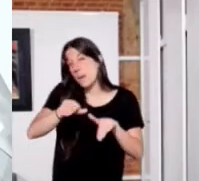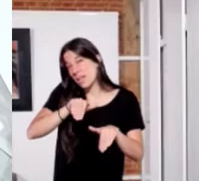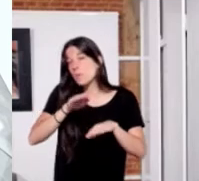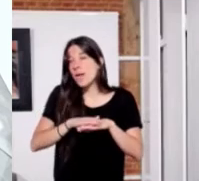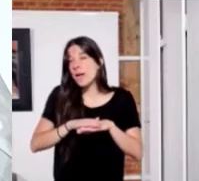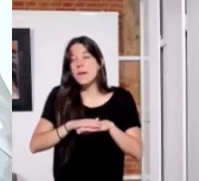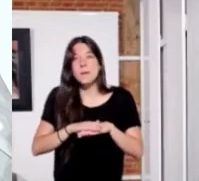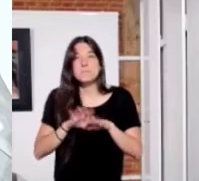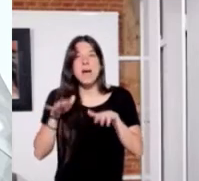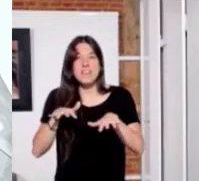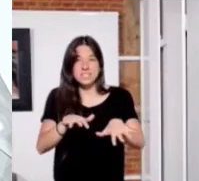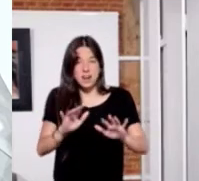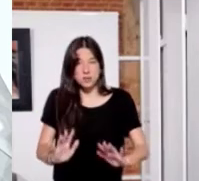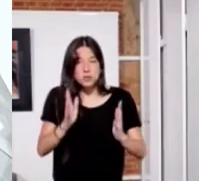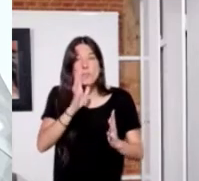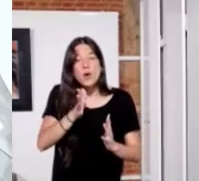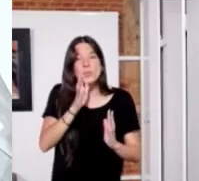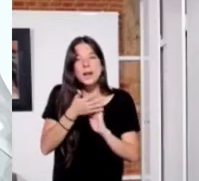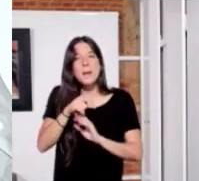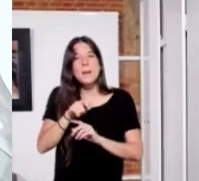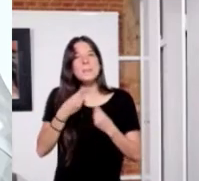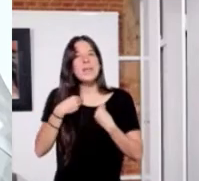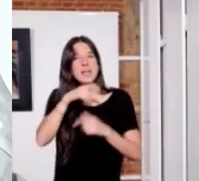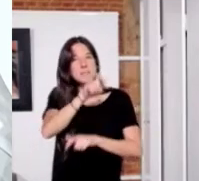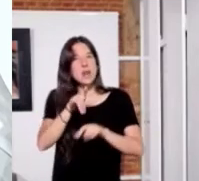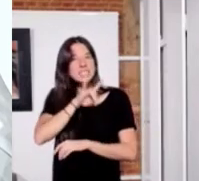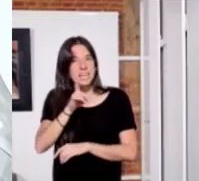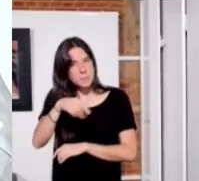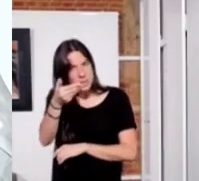manifestarnos porque las vidas de las personas negras también importan.